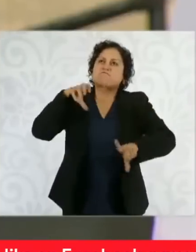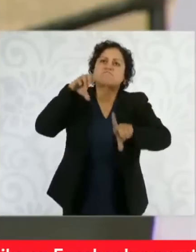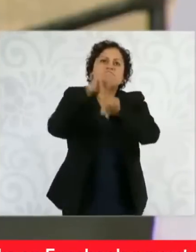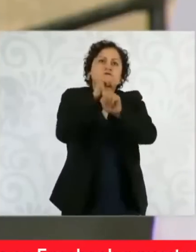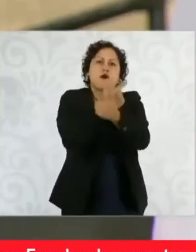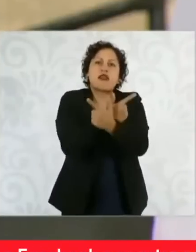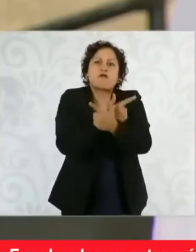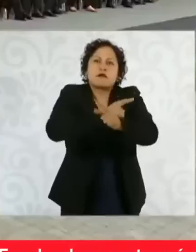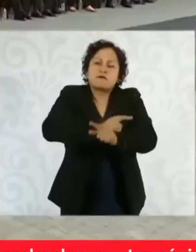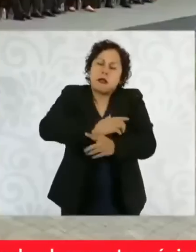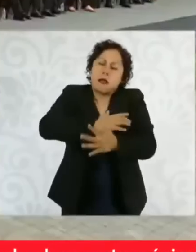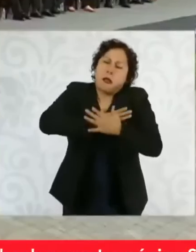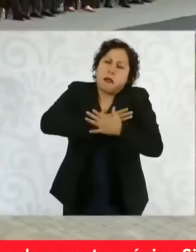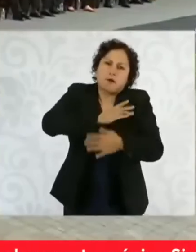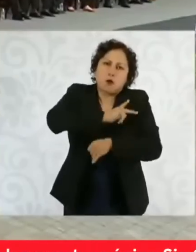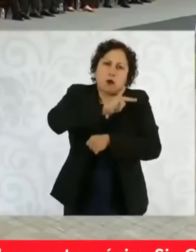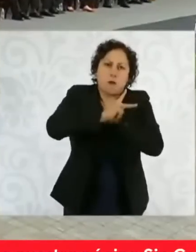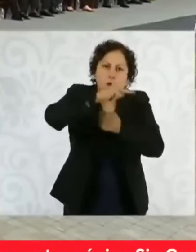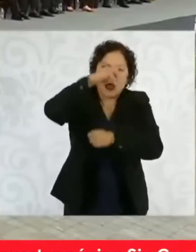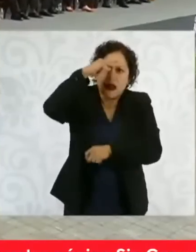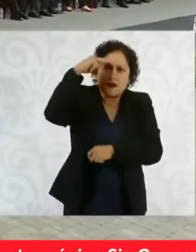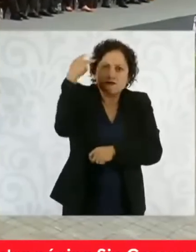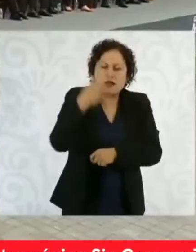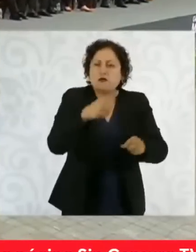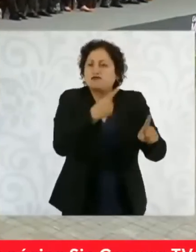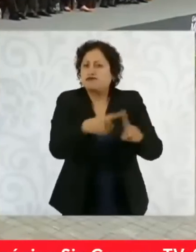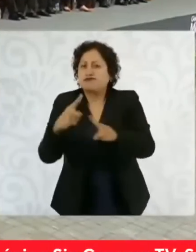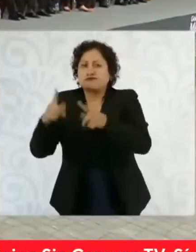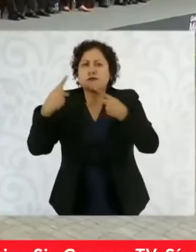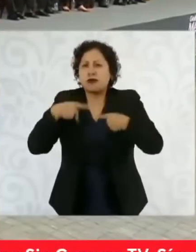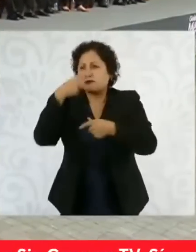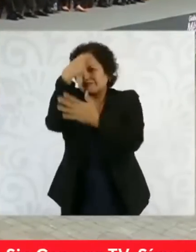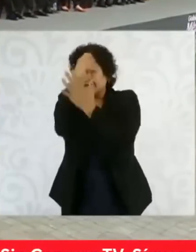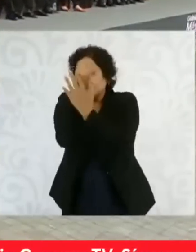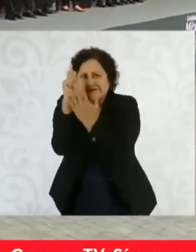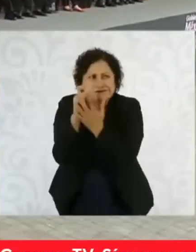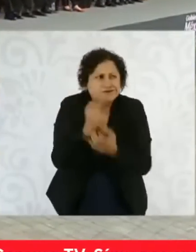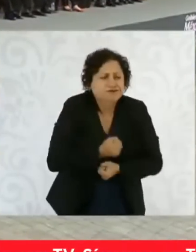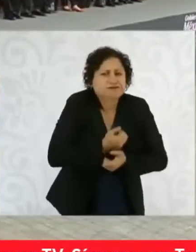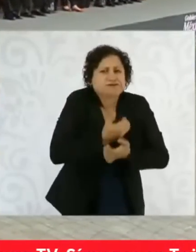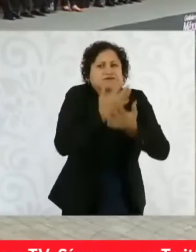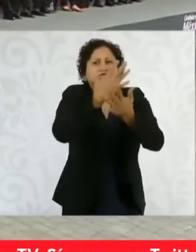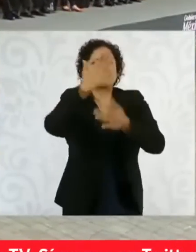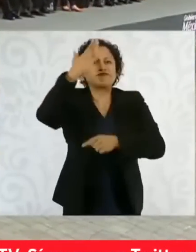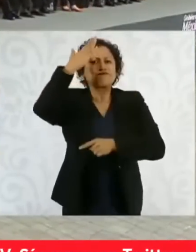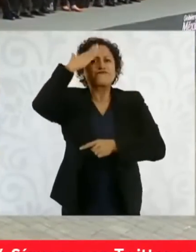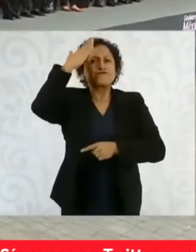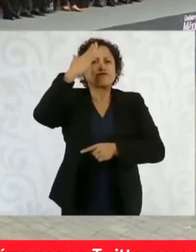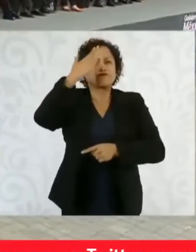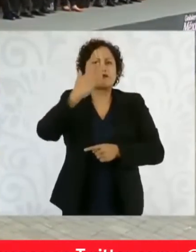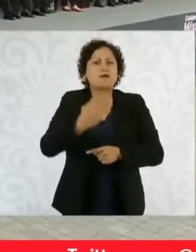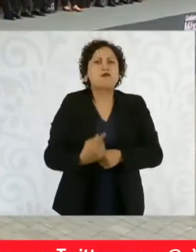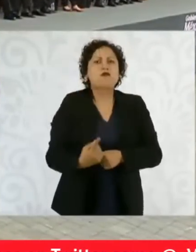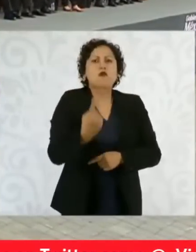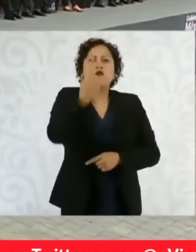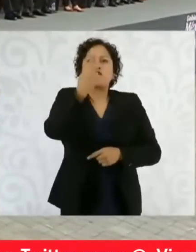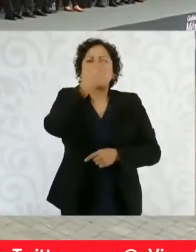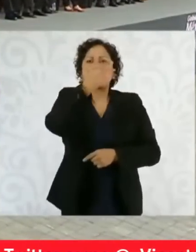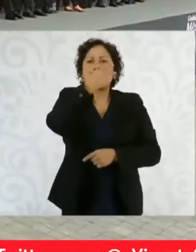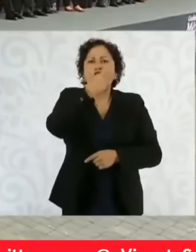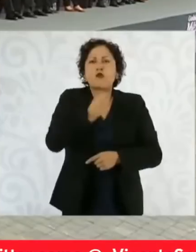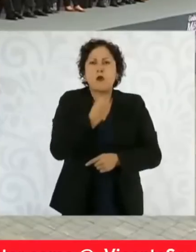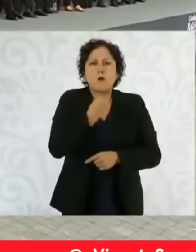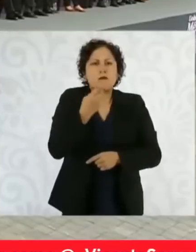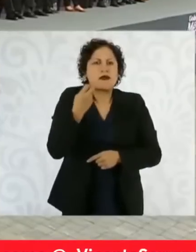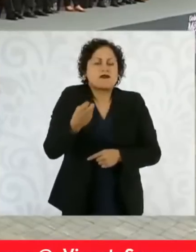patria, poetas y escritores convertidos en generales, liderados por un hombre que se adelantó a todos